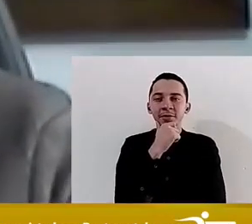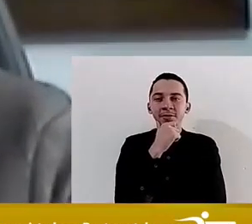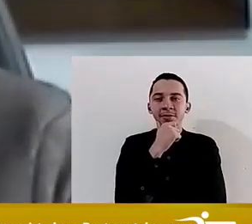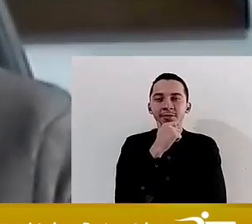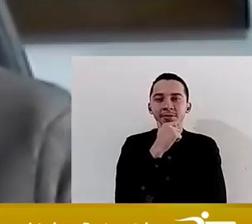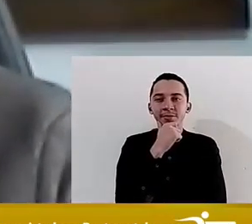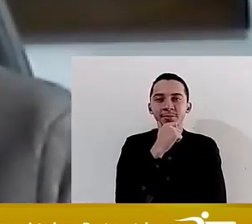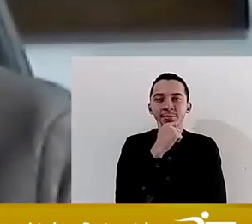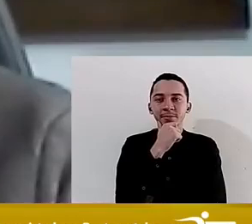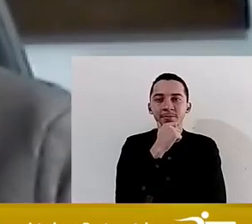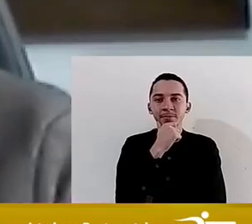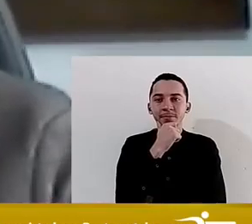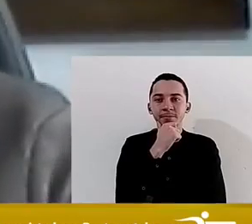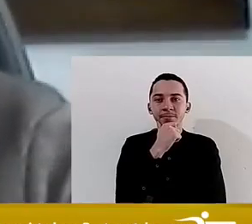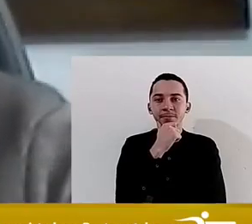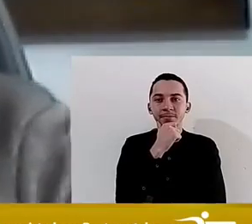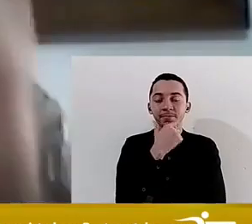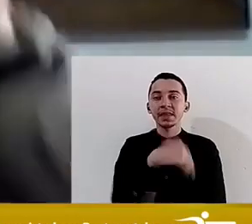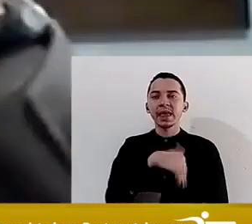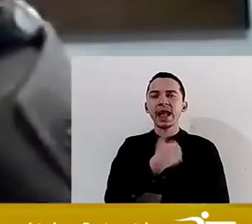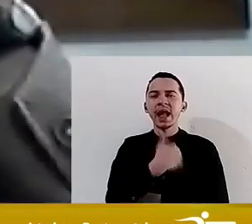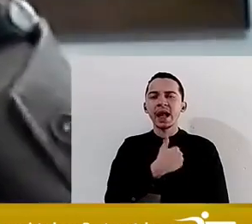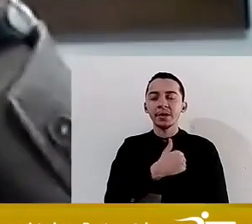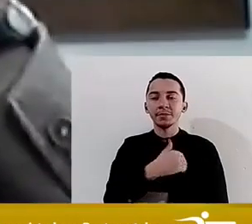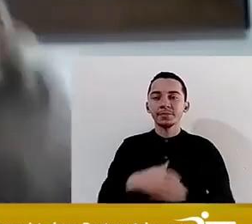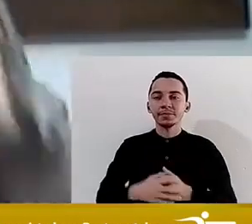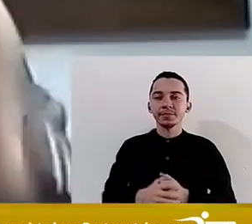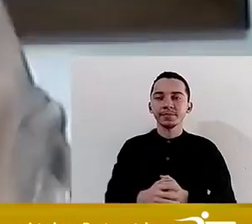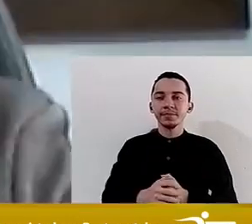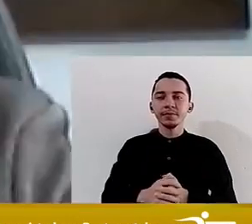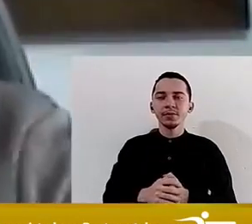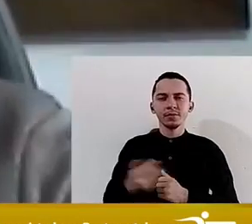Canadá, muy fuerte, muy